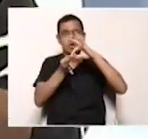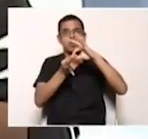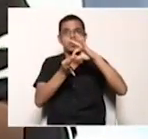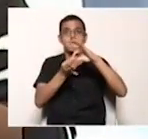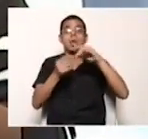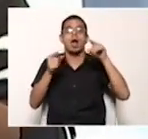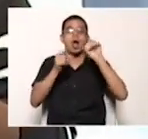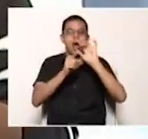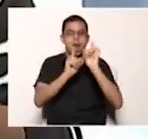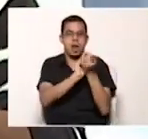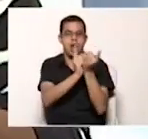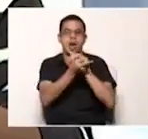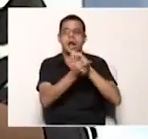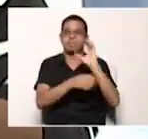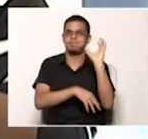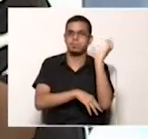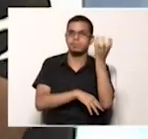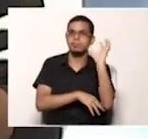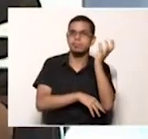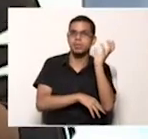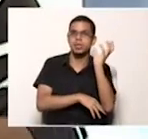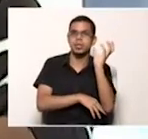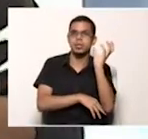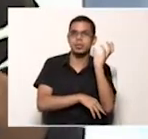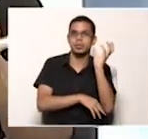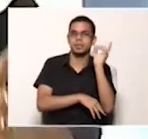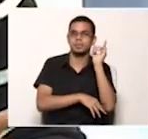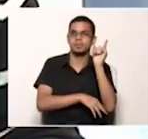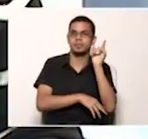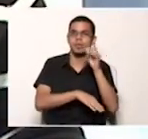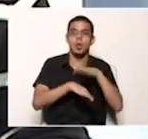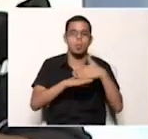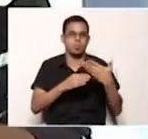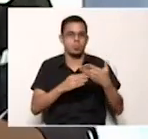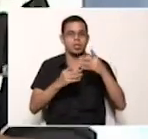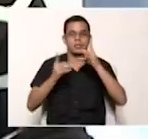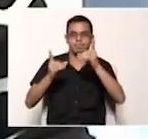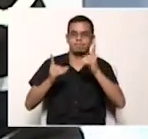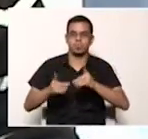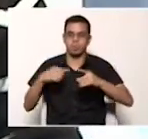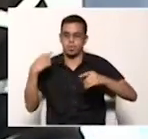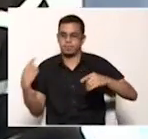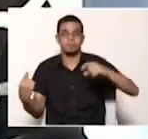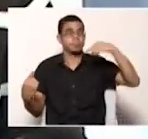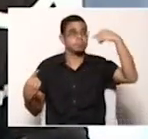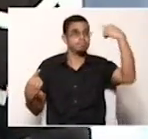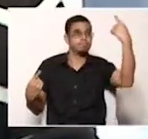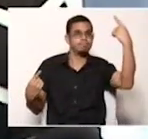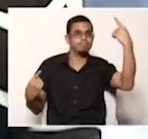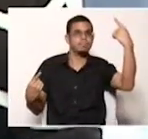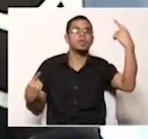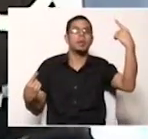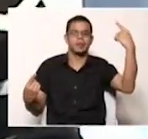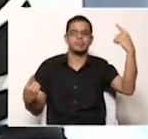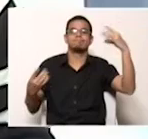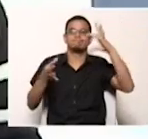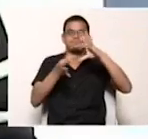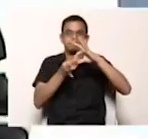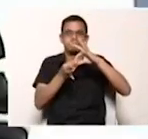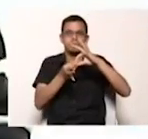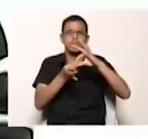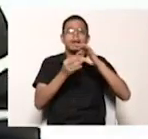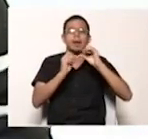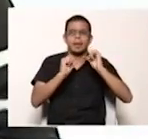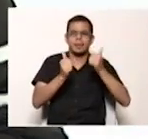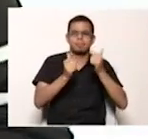del clima, ¿ok?, que es quien designa cualquier cambio, para la redundancia, en el clima, ¿ok? Está también el